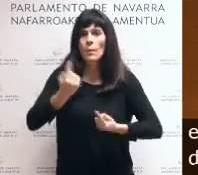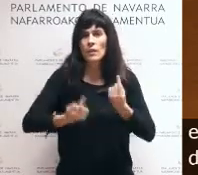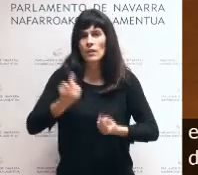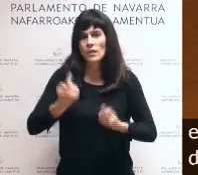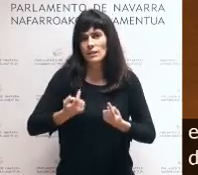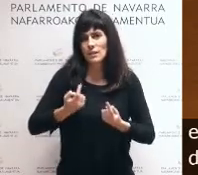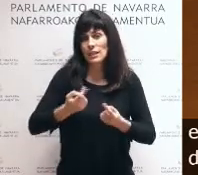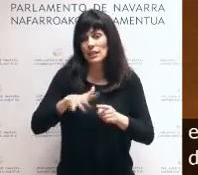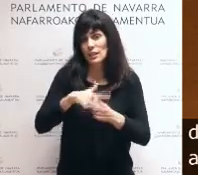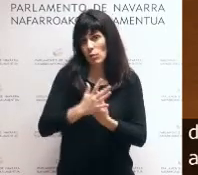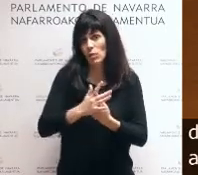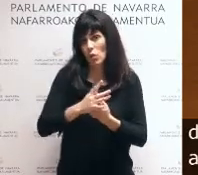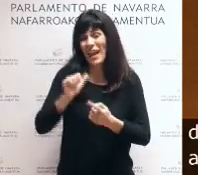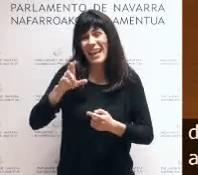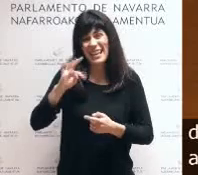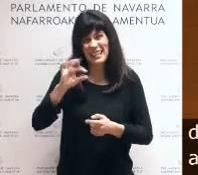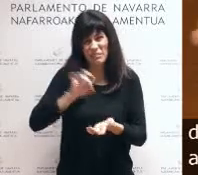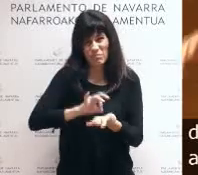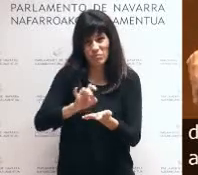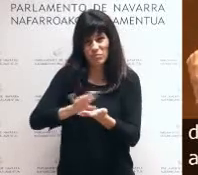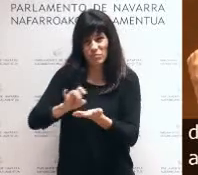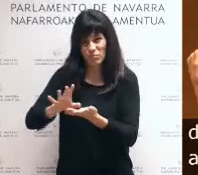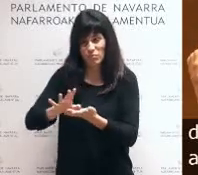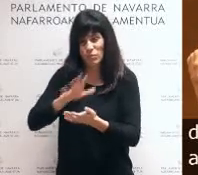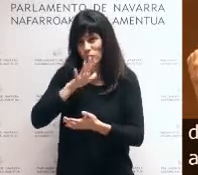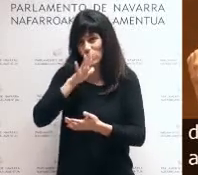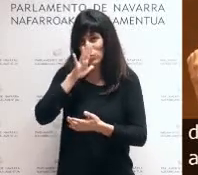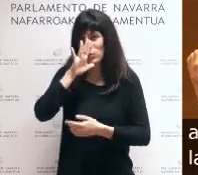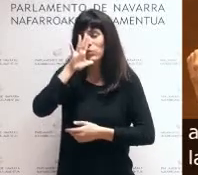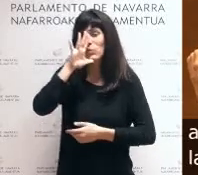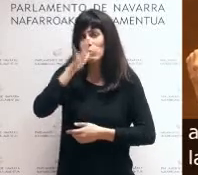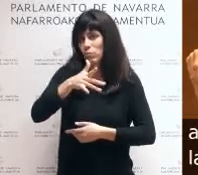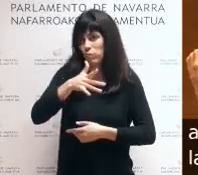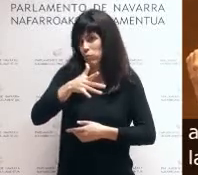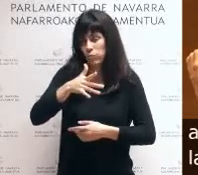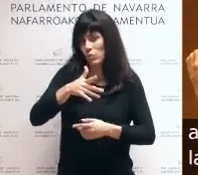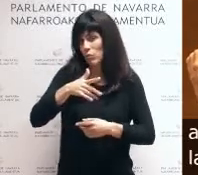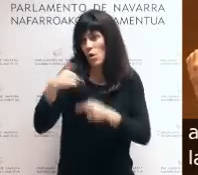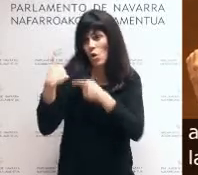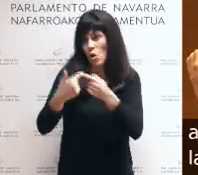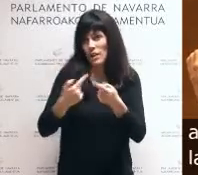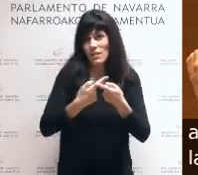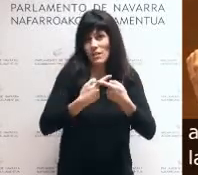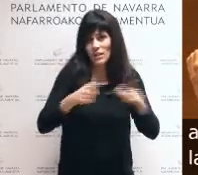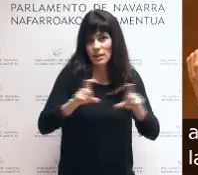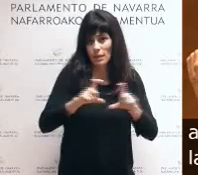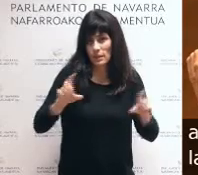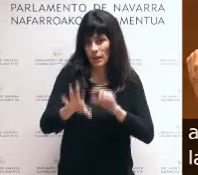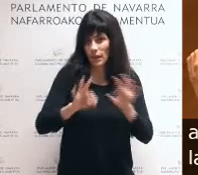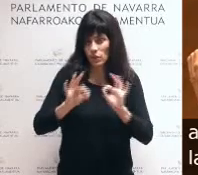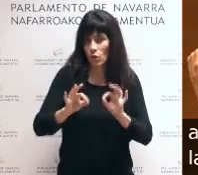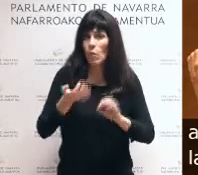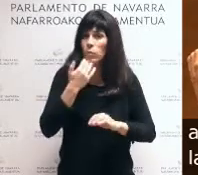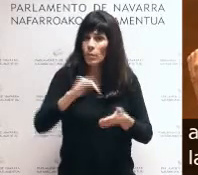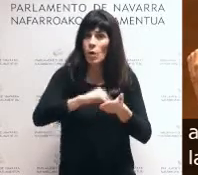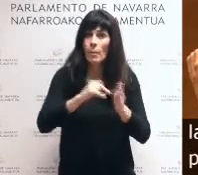por circunstancias que no tienen que ver con la marcha y las decisiones de las propias empresas. No digamos ya nada de los planes de igualdad, como tengan el mismo